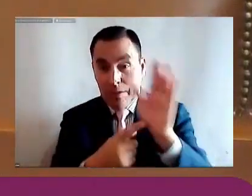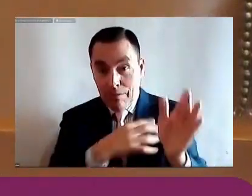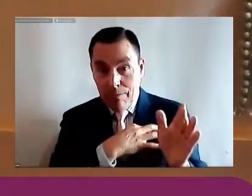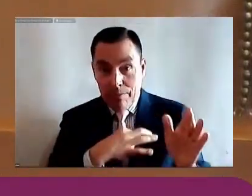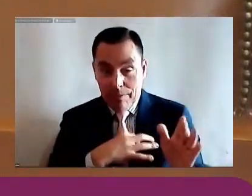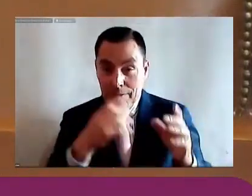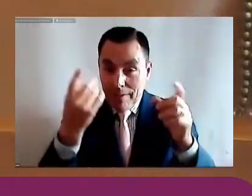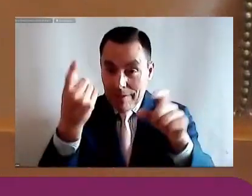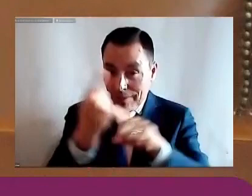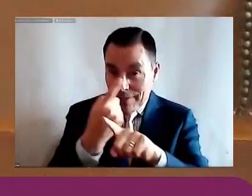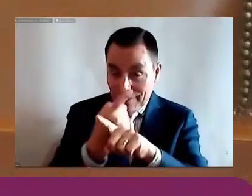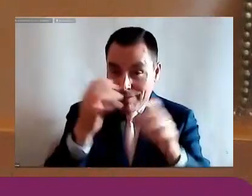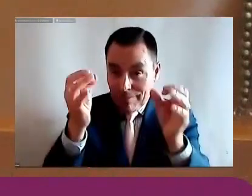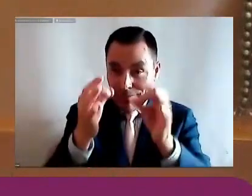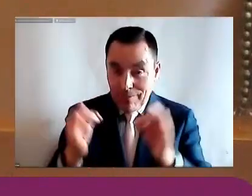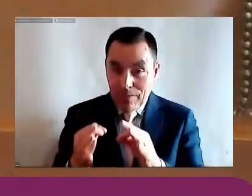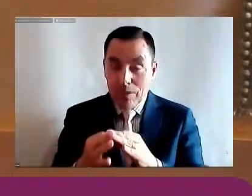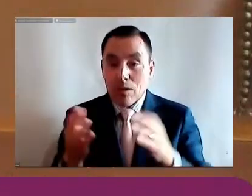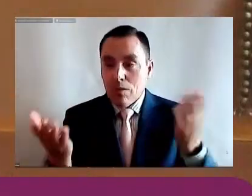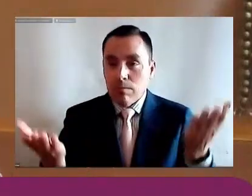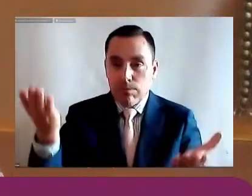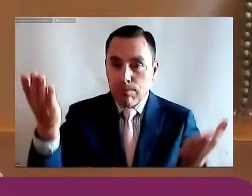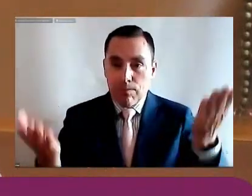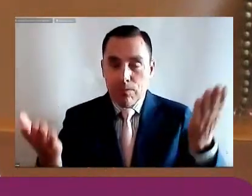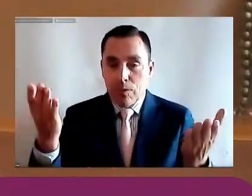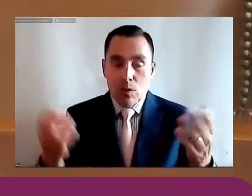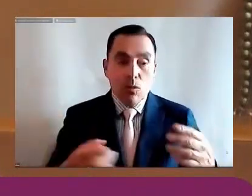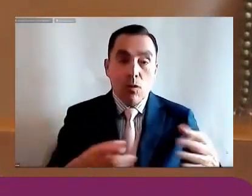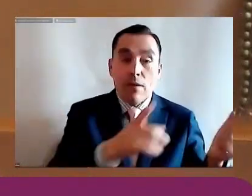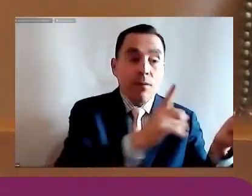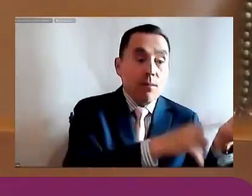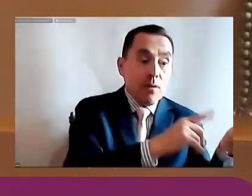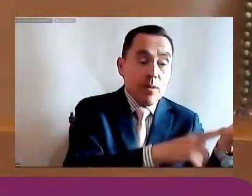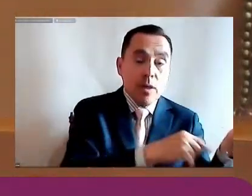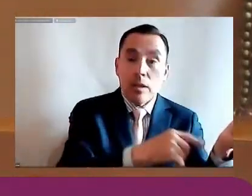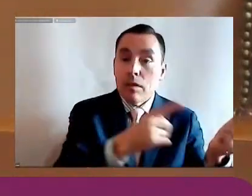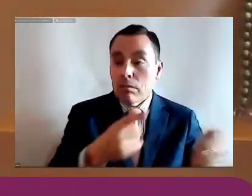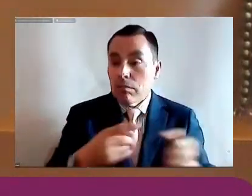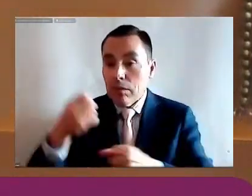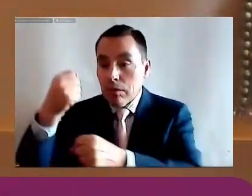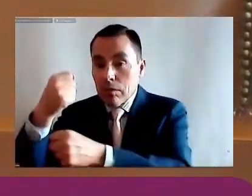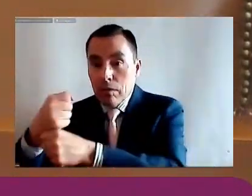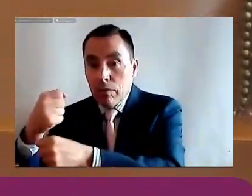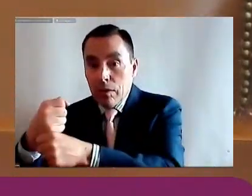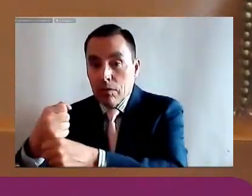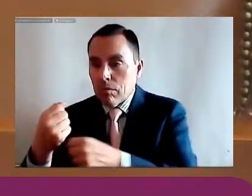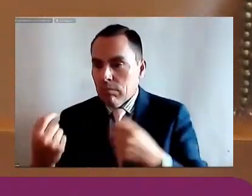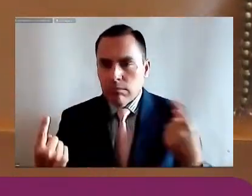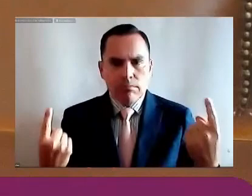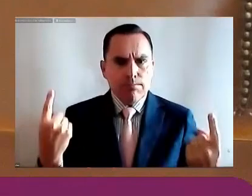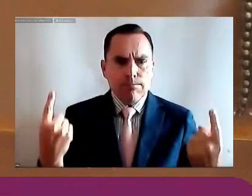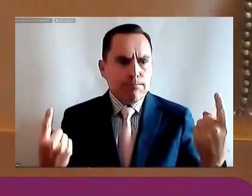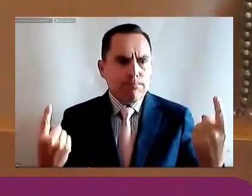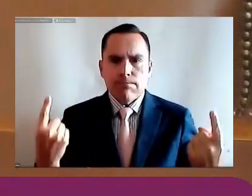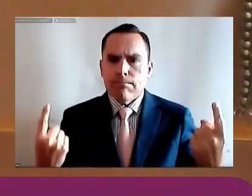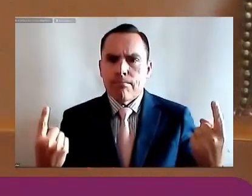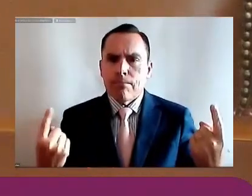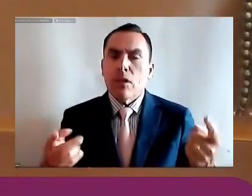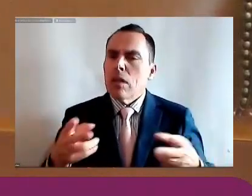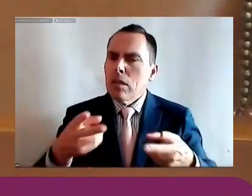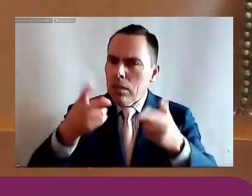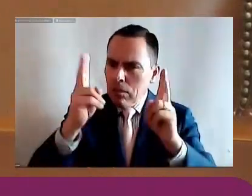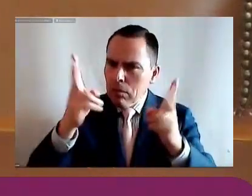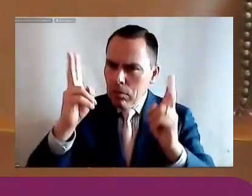este juego de pares entre familia y trabajo, ¿no? Porque la verdad es que, si bien es cierto que el derecho laboral